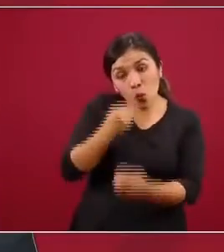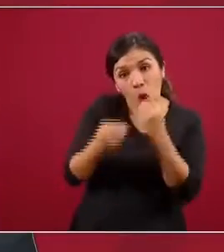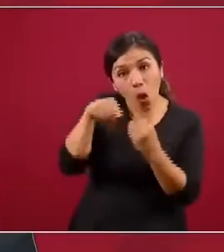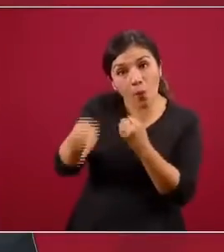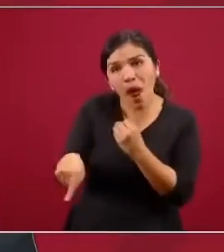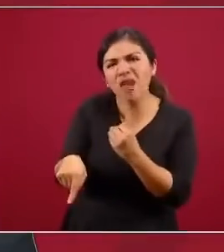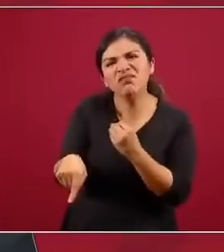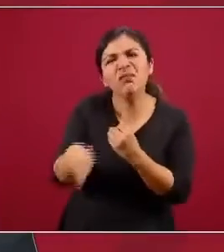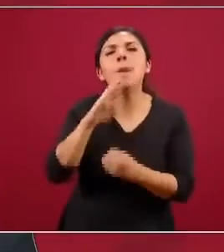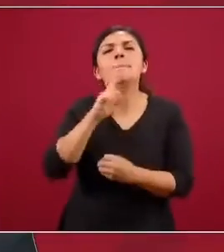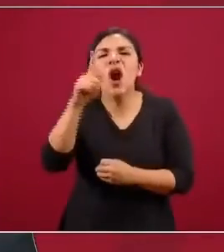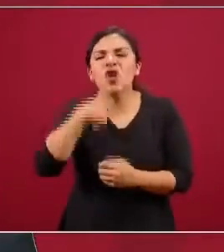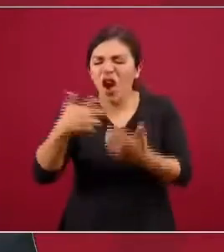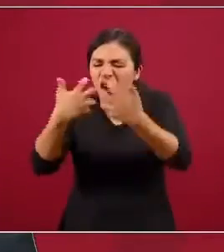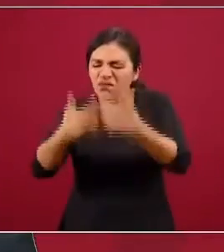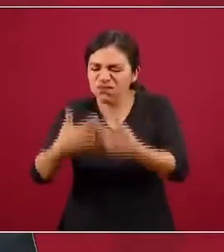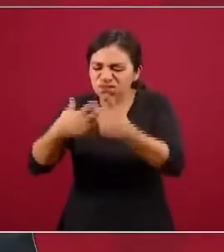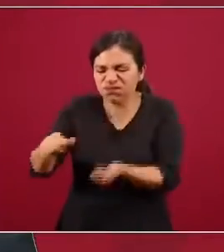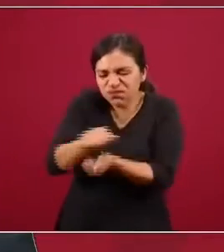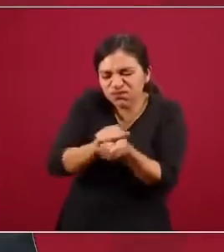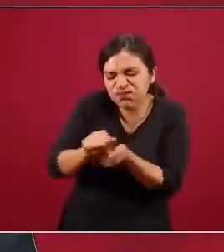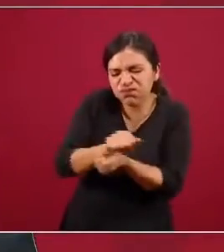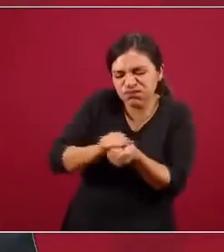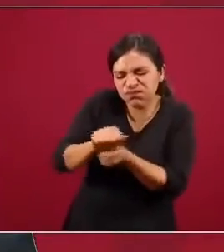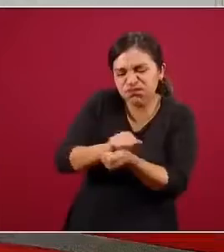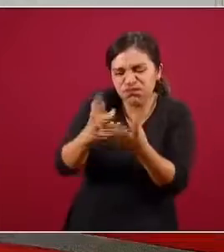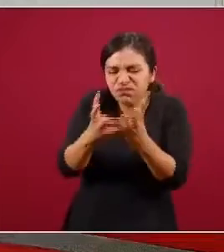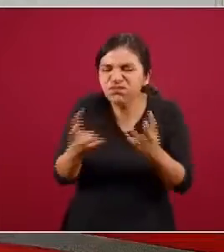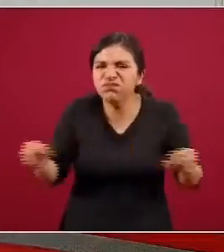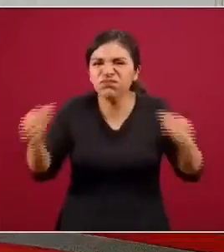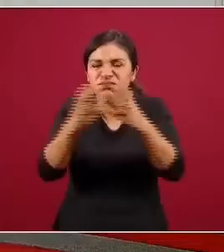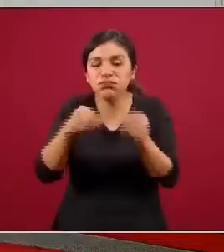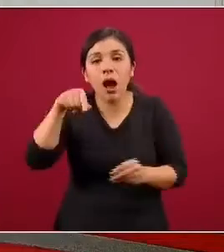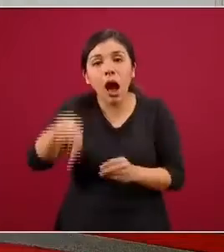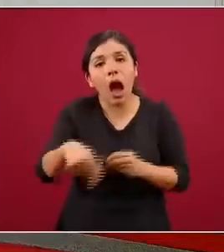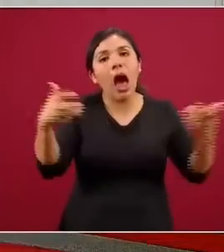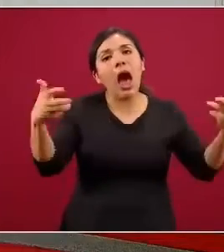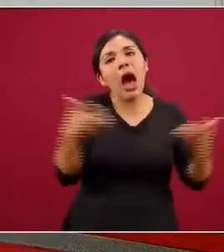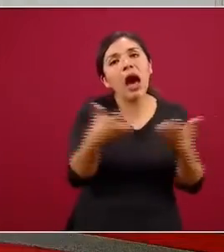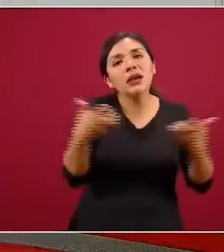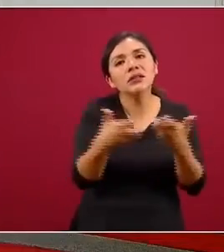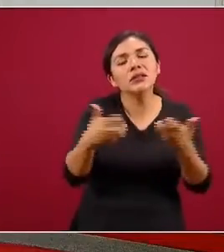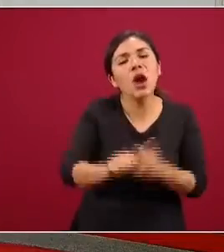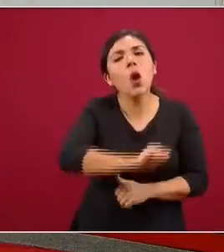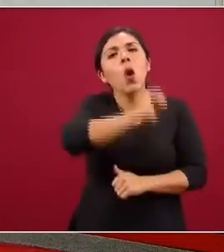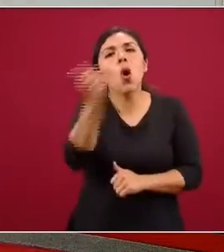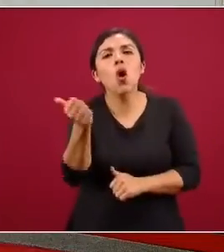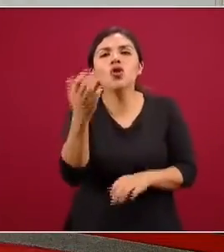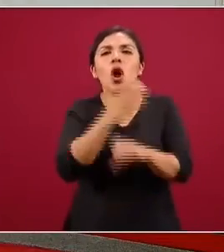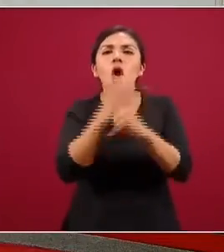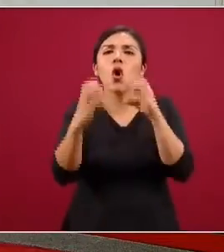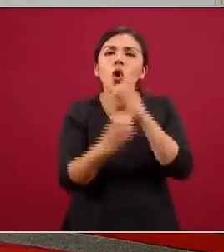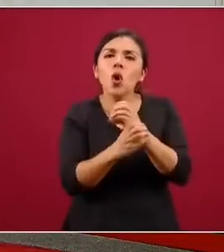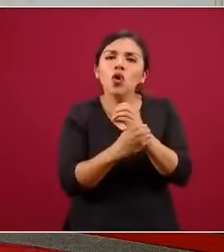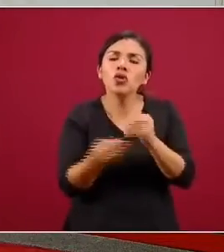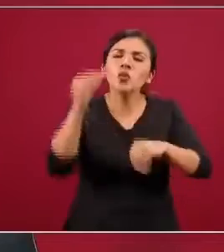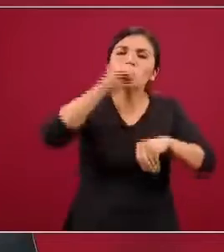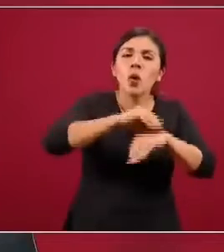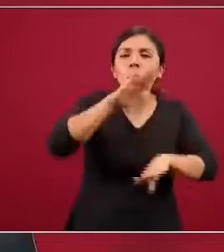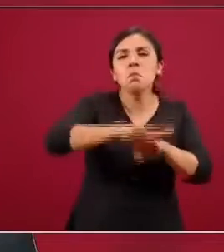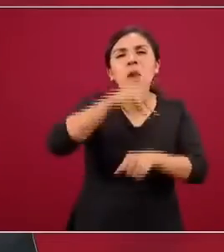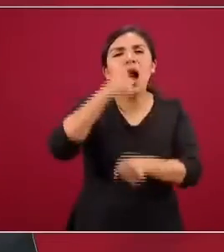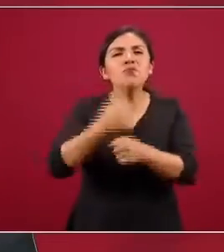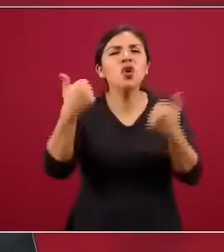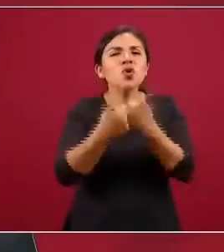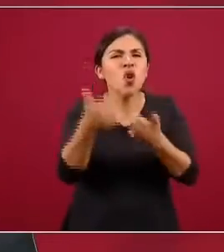directo, sino para ser procesados o ultraprocesados y producir pequeños componentes, mayormente